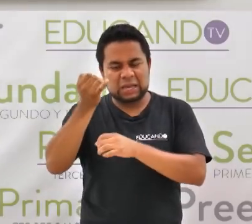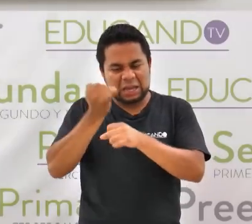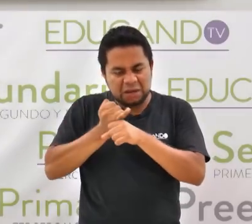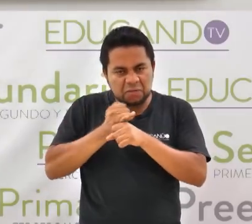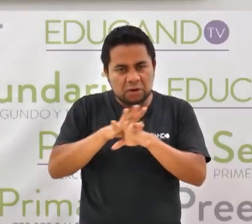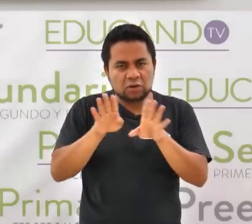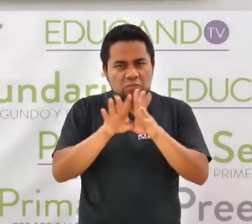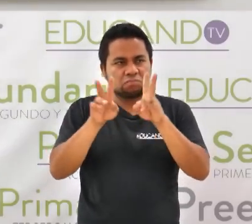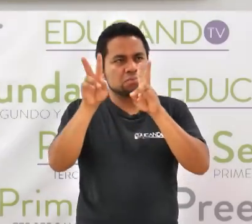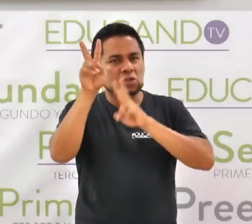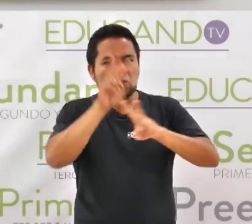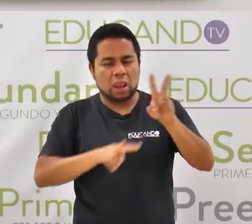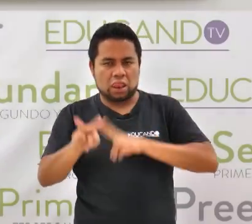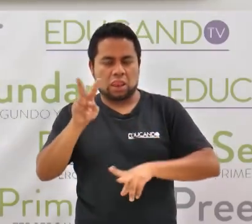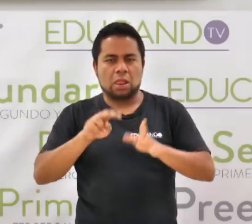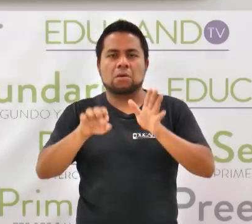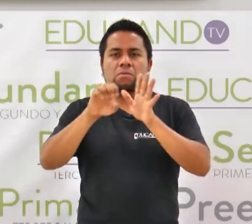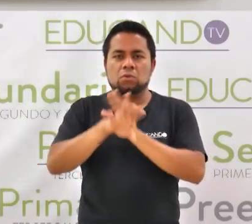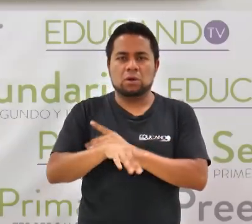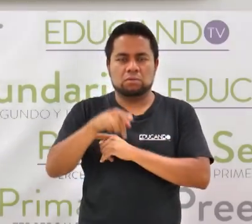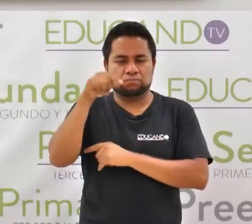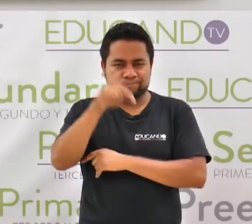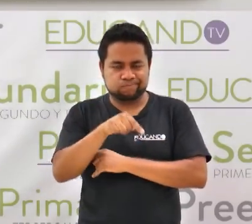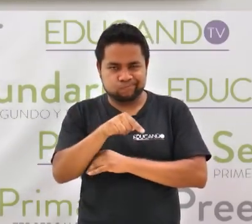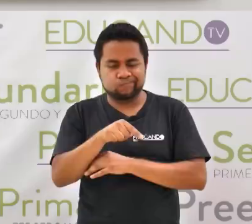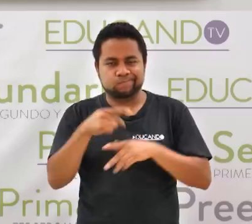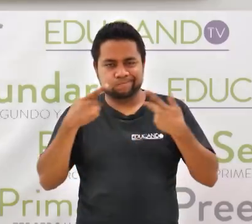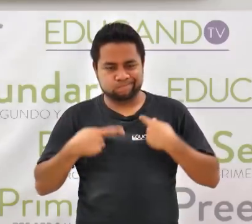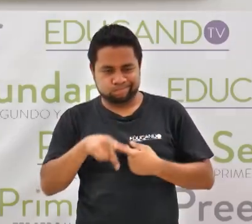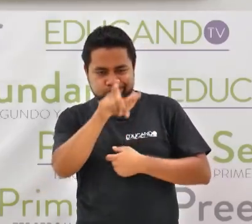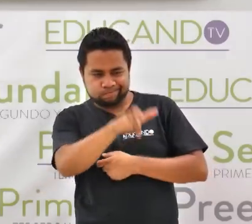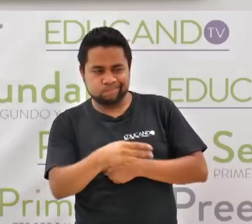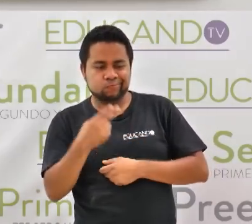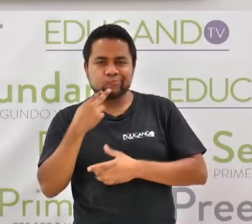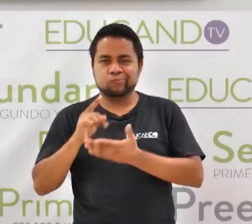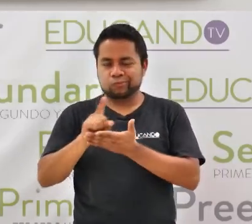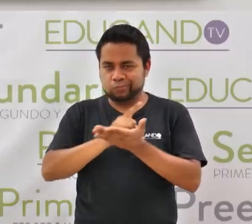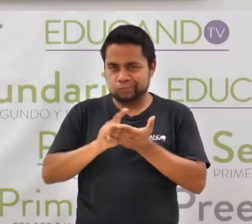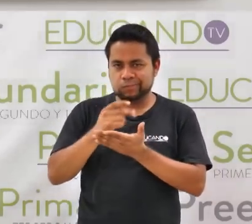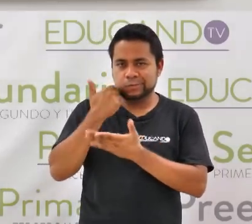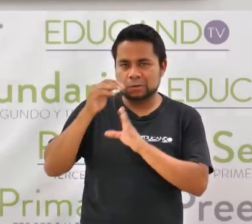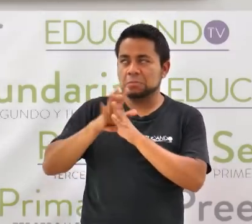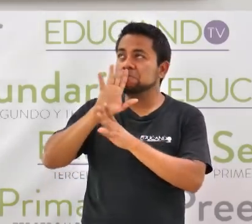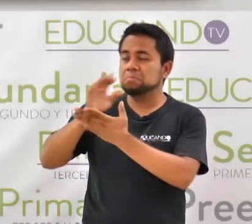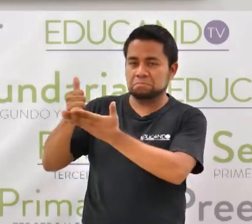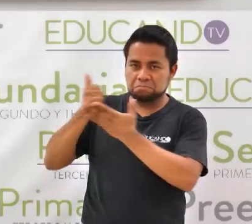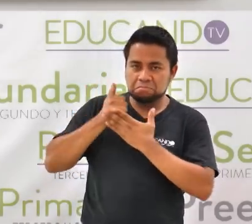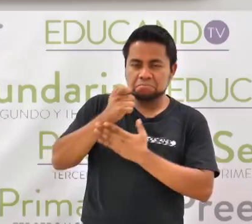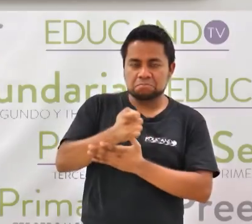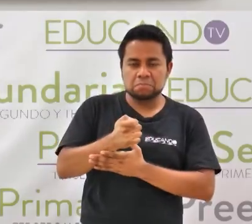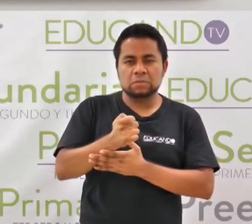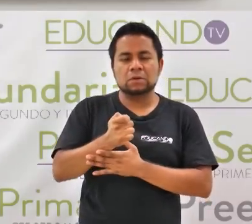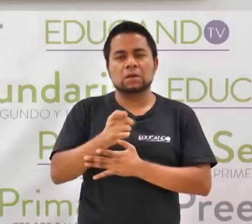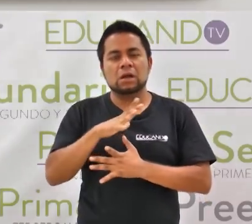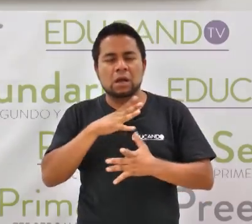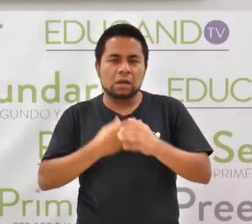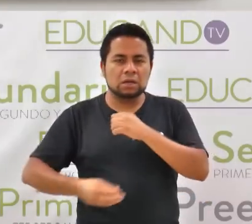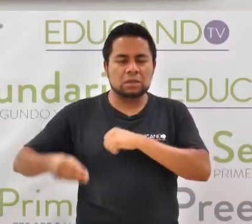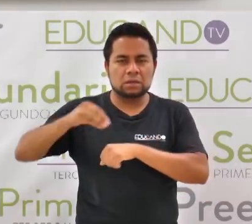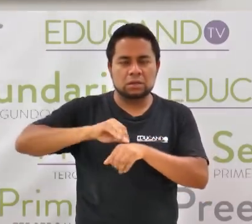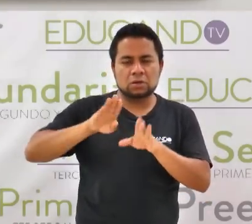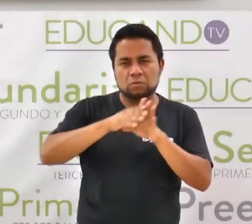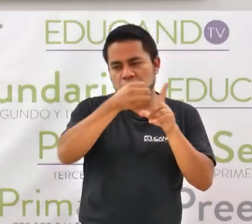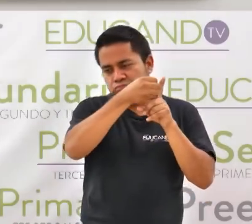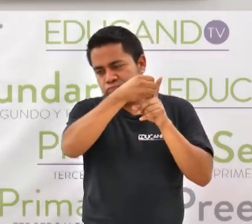y la información visualmente. Por ejemplo, en este caso, el personaje que utiliza drogas y que quiere que su mamá lo ayude, ahí tendría que haber como